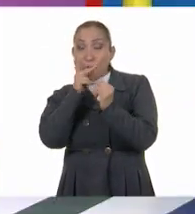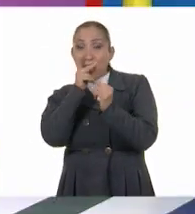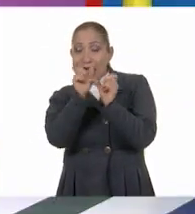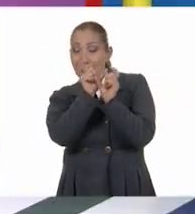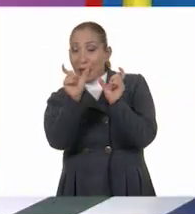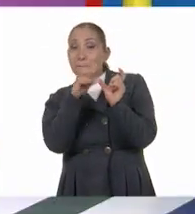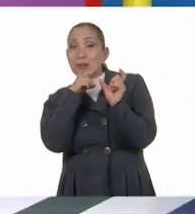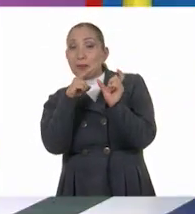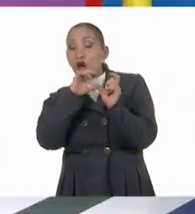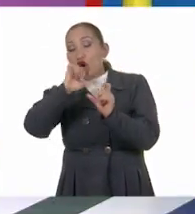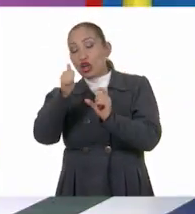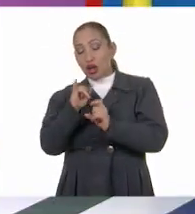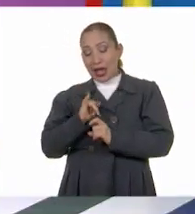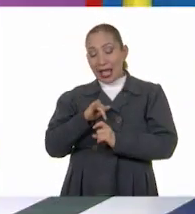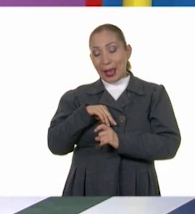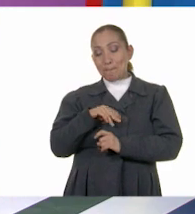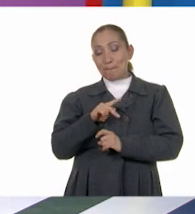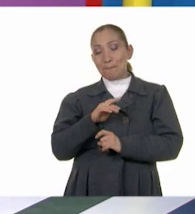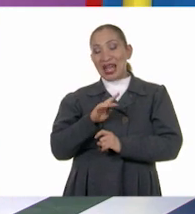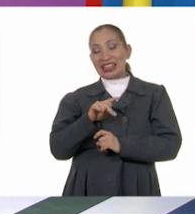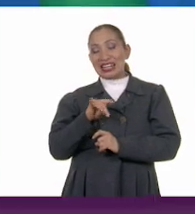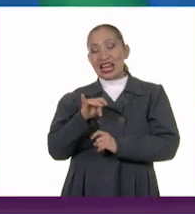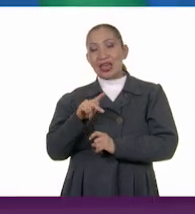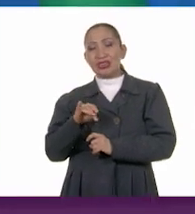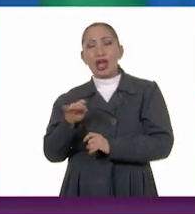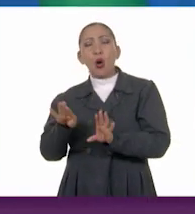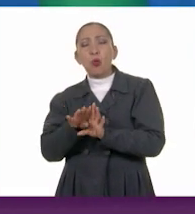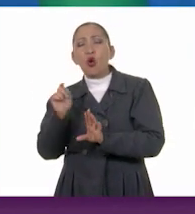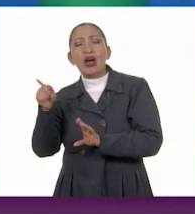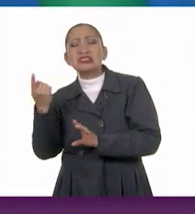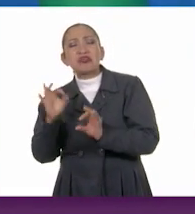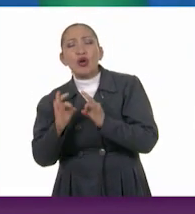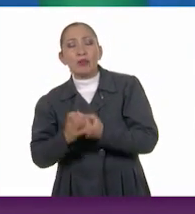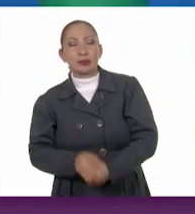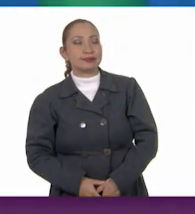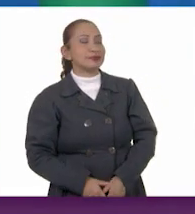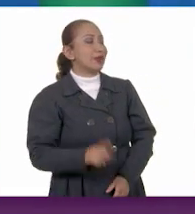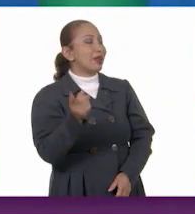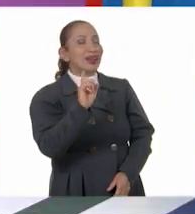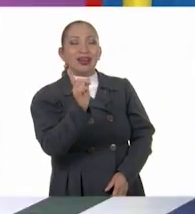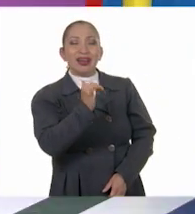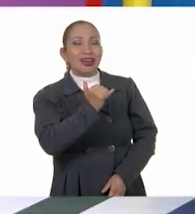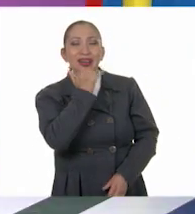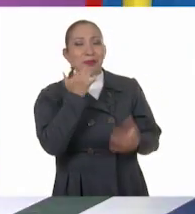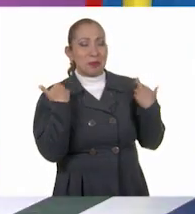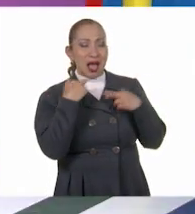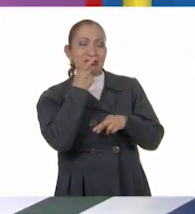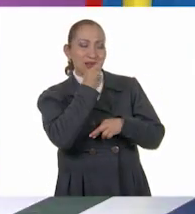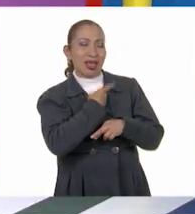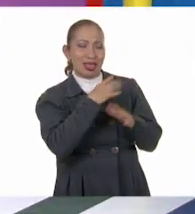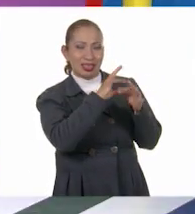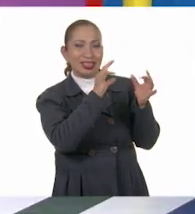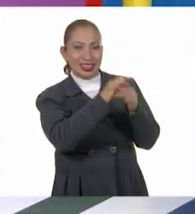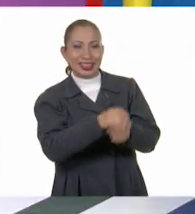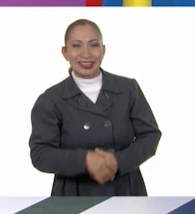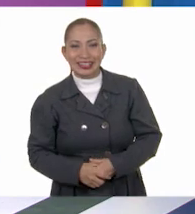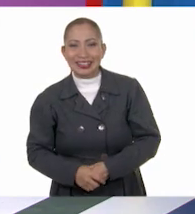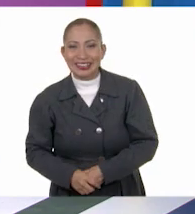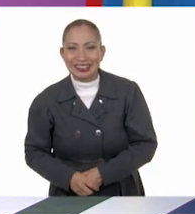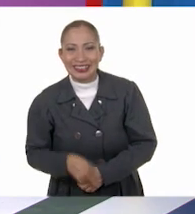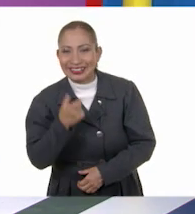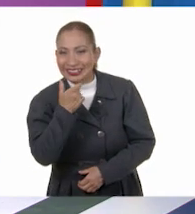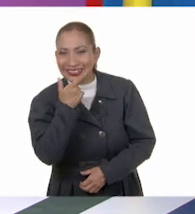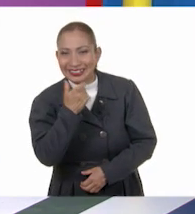la otra en modo impertinente, pero ese modo, ¿cómo es? Dejemos que la maestra nos lo explique, ¿te parece?